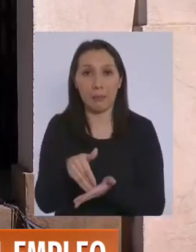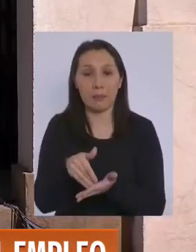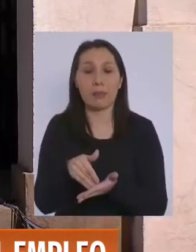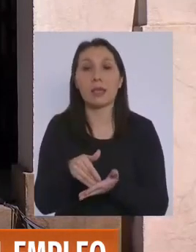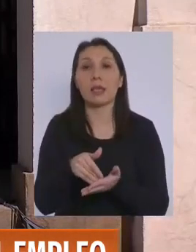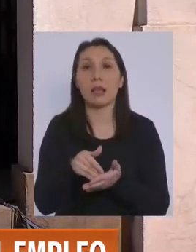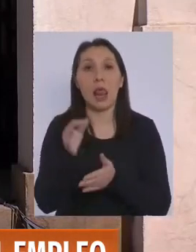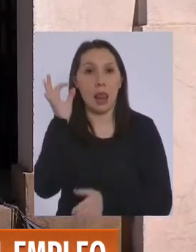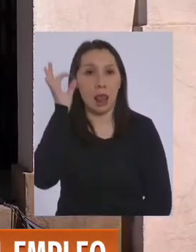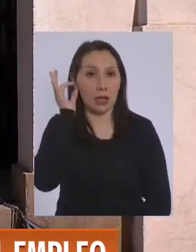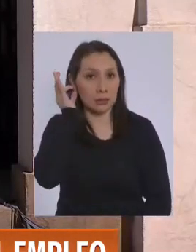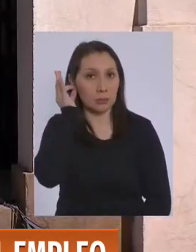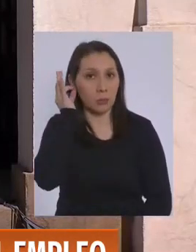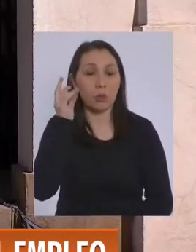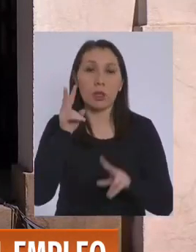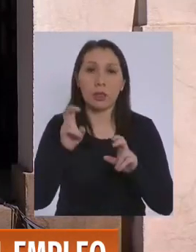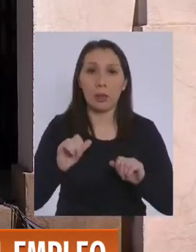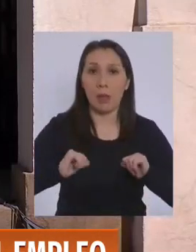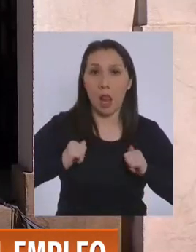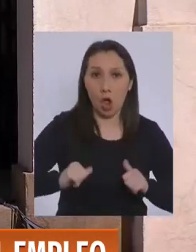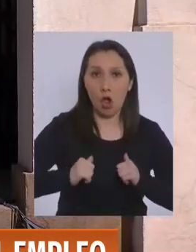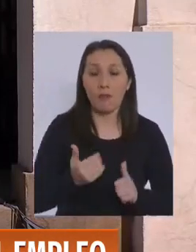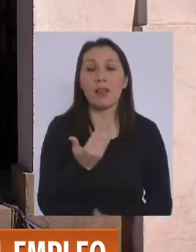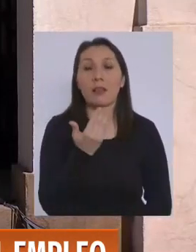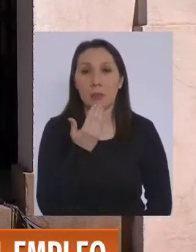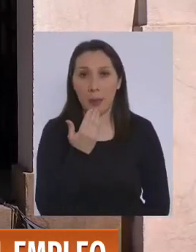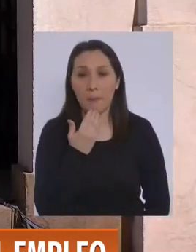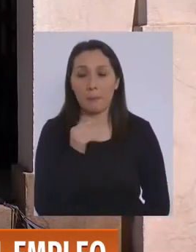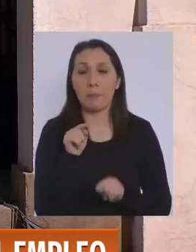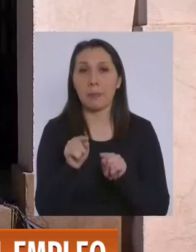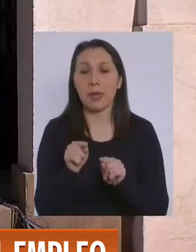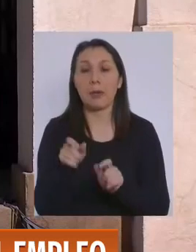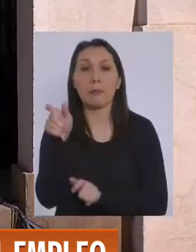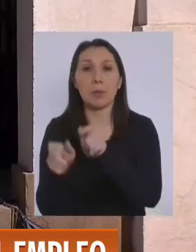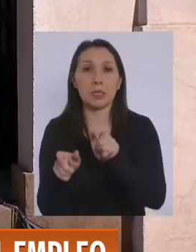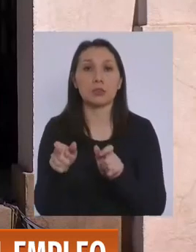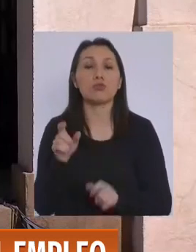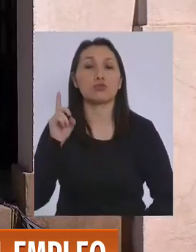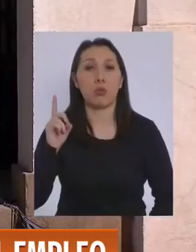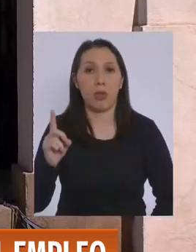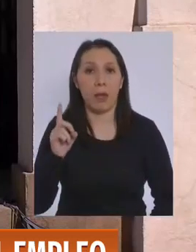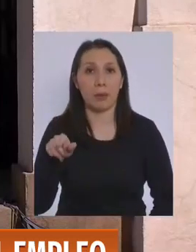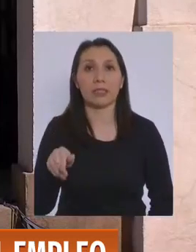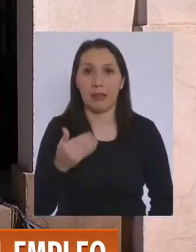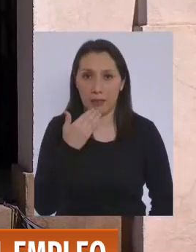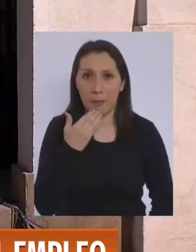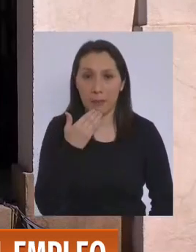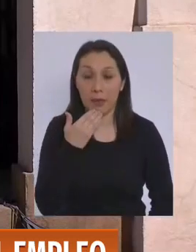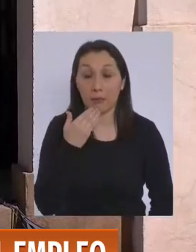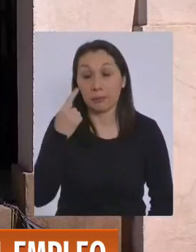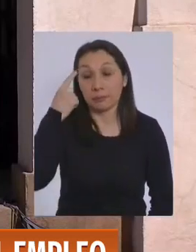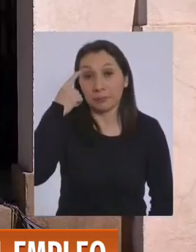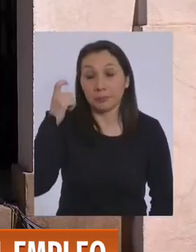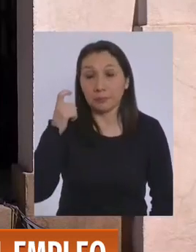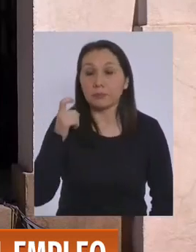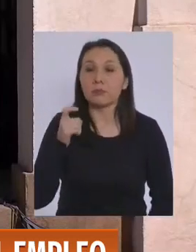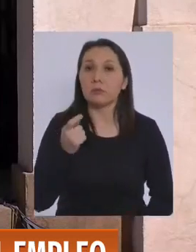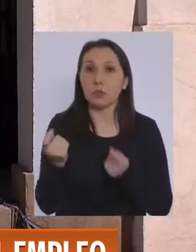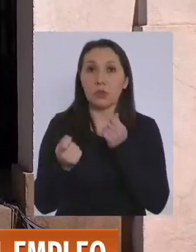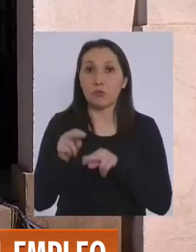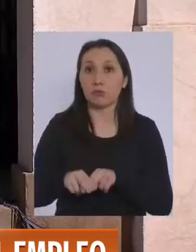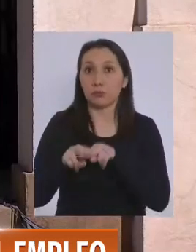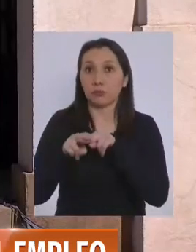en el caso de las mujeres, en el caso de los jóvenes también, y en el caso de las personas con discapacidad. Creo que ir por un